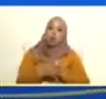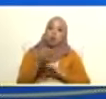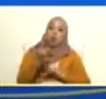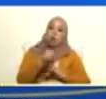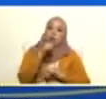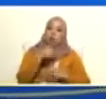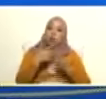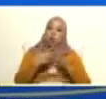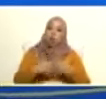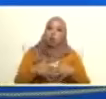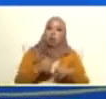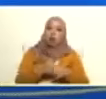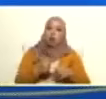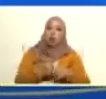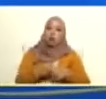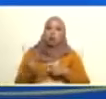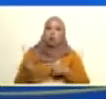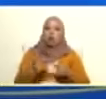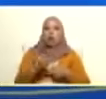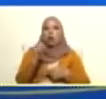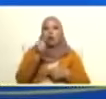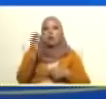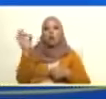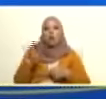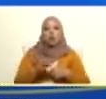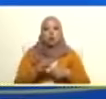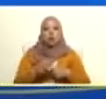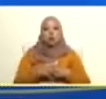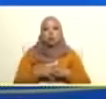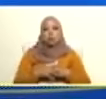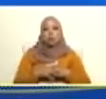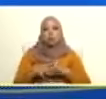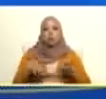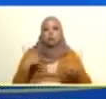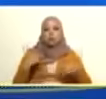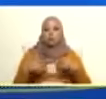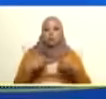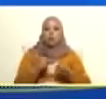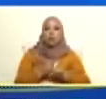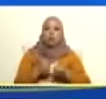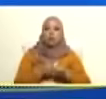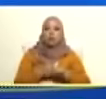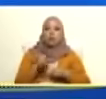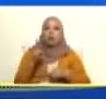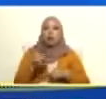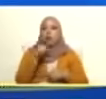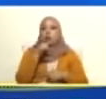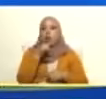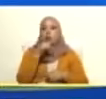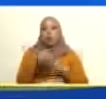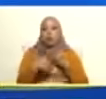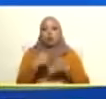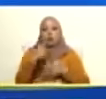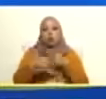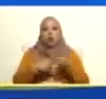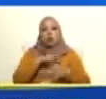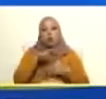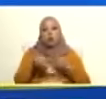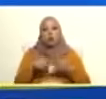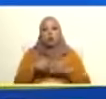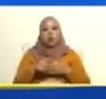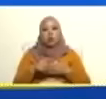se está incrementando el arancel en un 10% en autopartes. Esto ha sido un pedido también de los sectores productivos